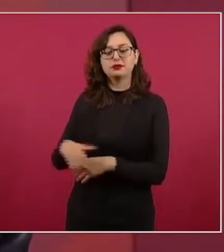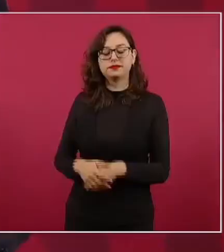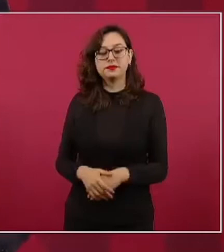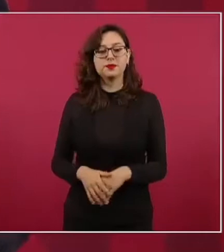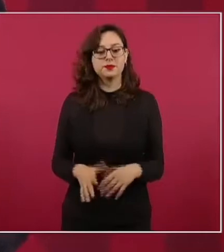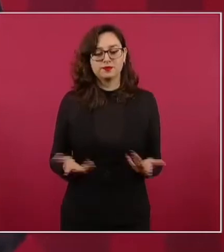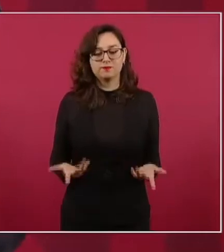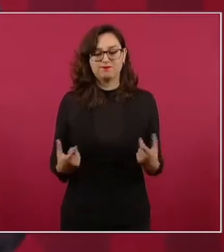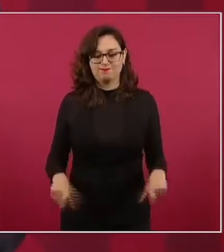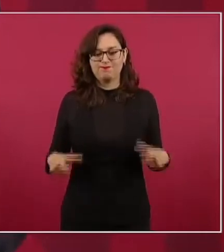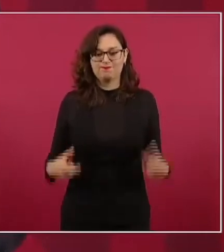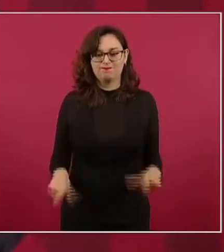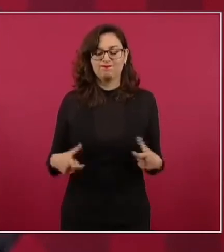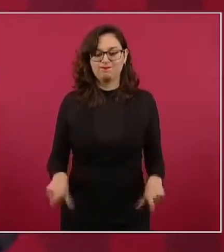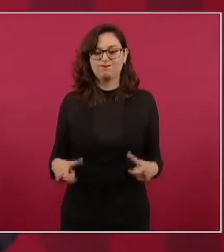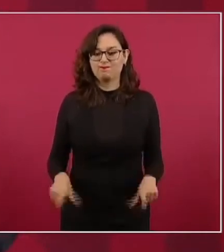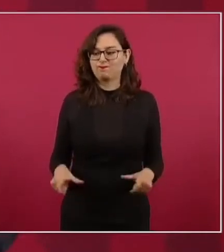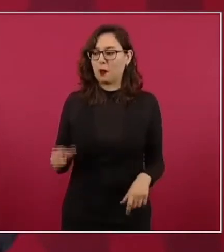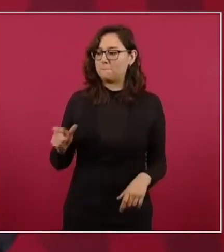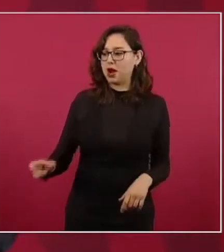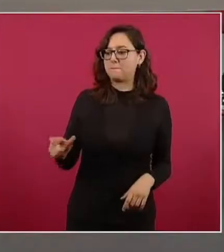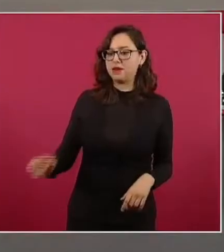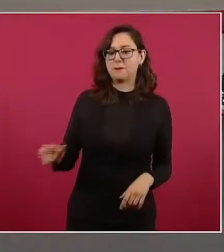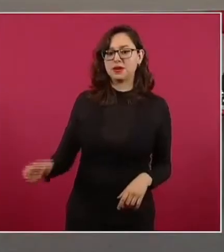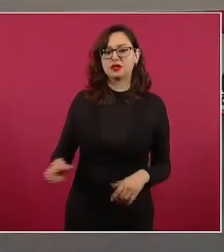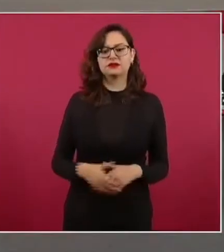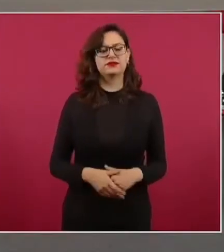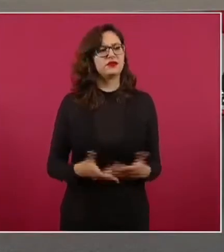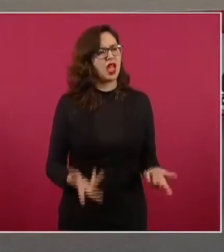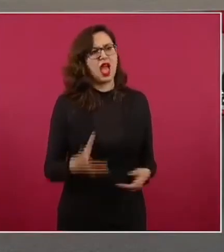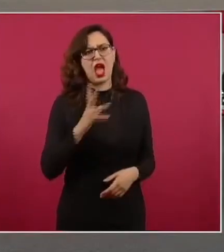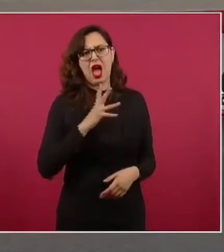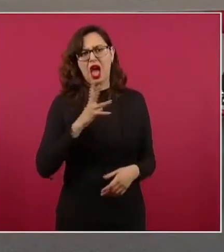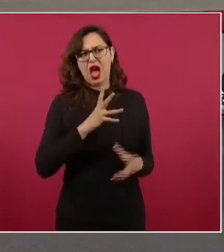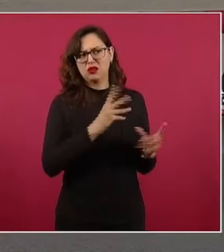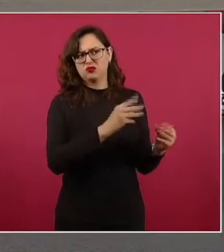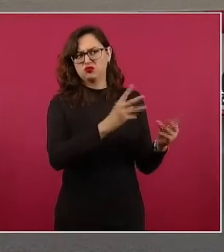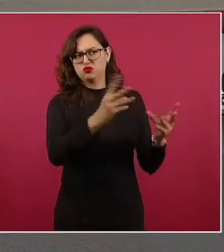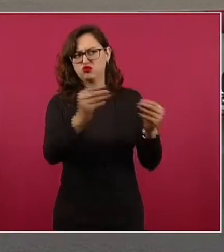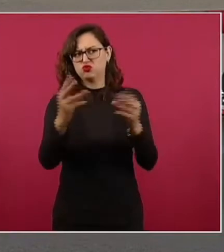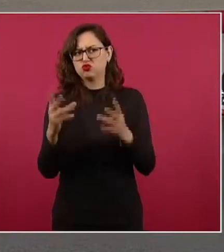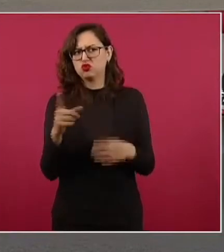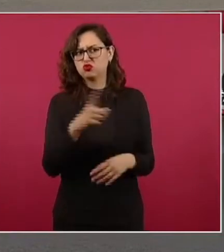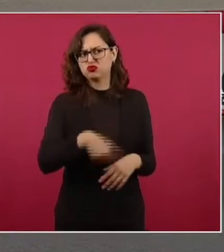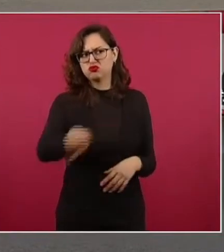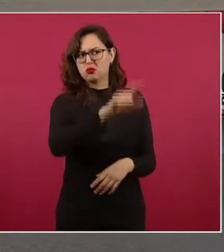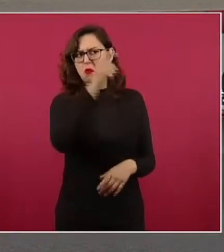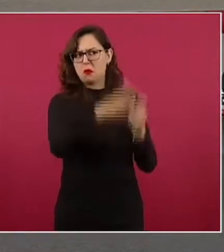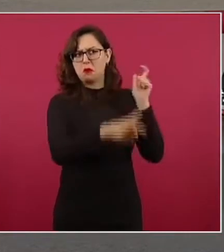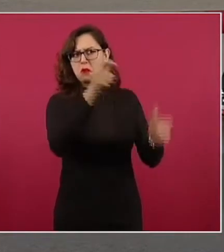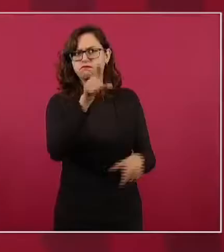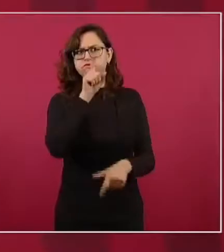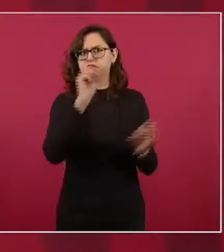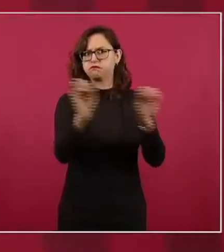los potentados. Hay muchos medios mexicanos muy honorables que no hacen esto. Ah, no, esto, ¿no? No, no, no, claro que